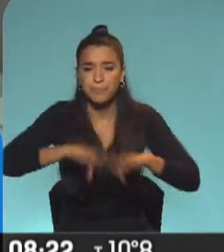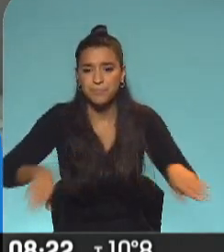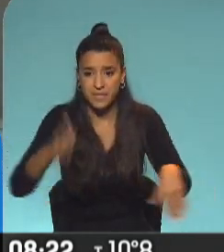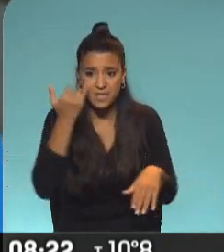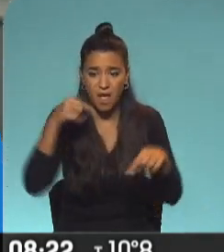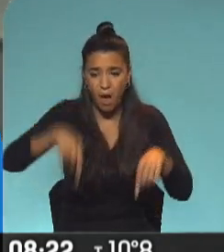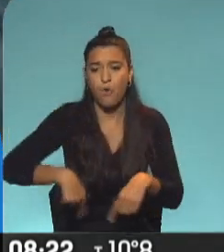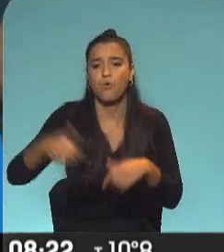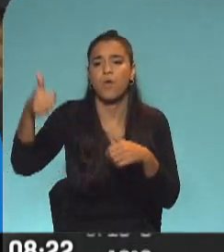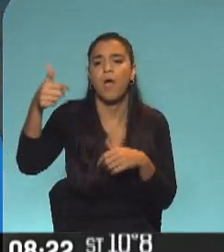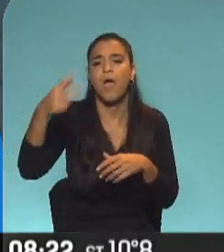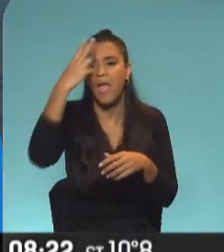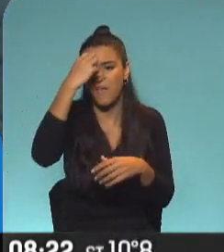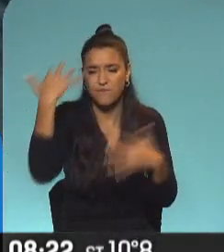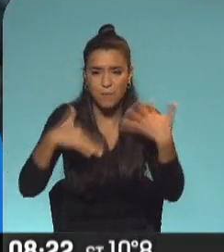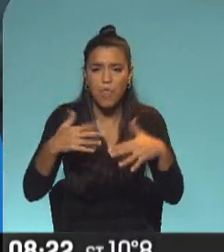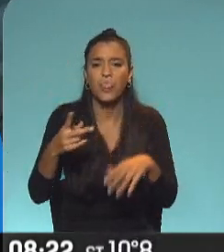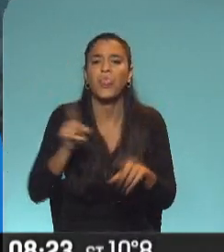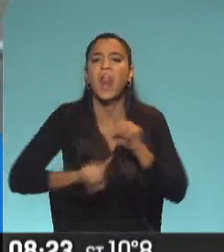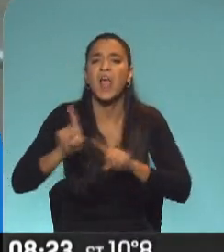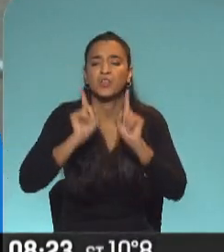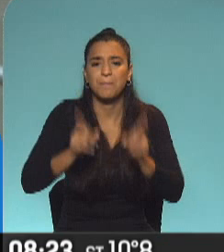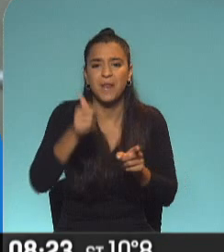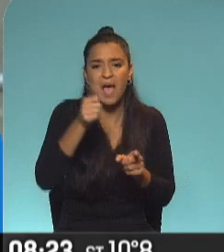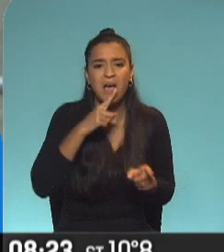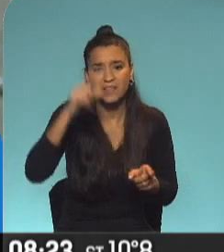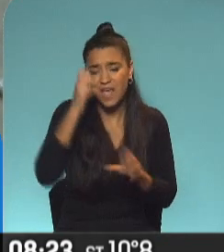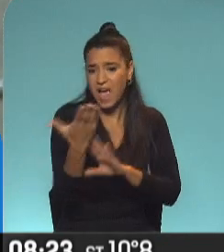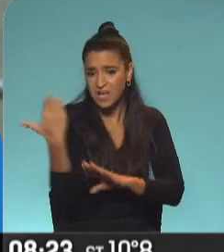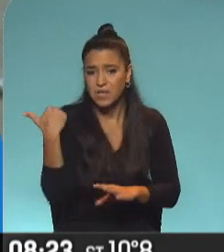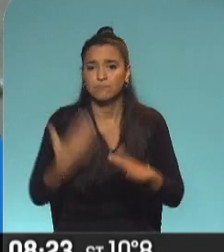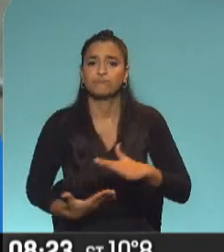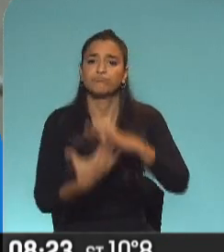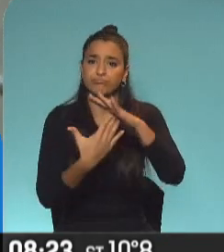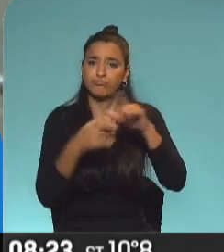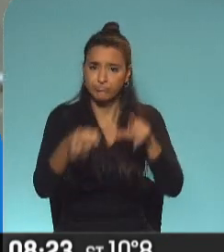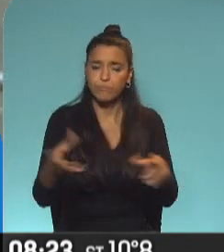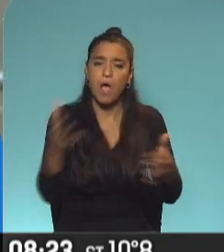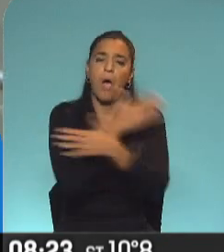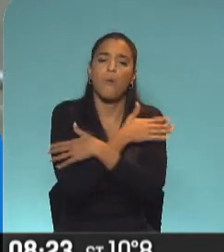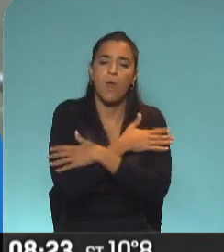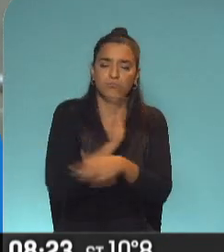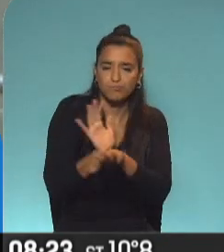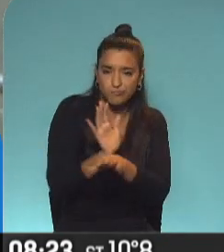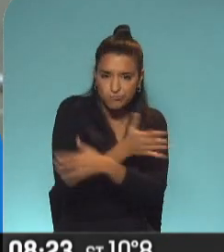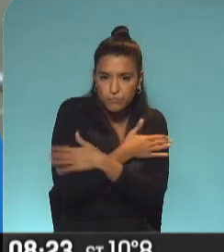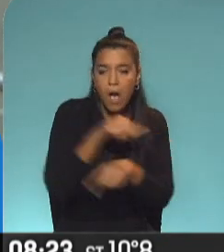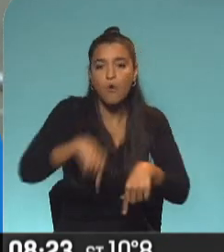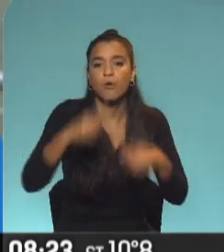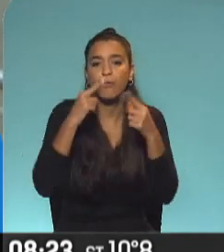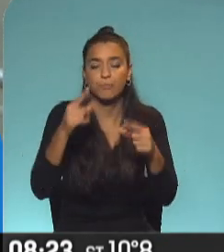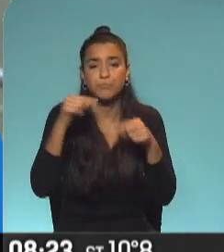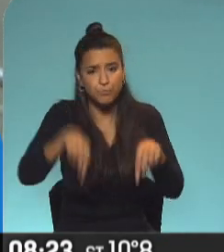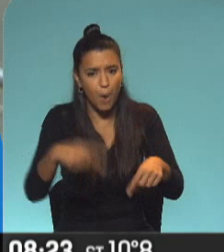aquí ya estábamos con uno de los enfermeros y delegado también de atech en la jornada de ayer protagonizó este abrazo simbólico y ahora reclamando esto